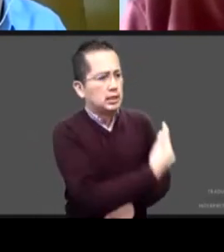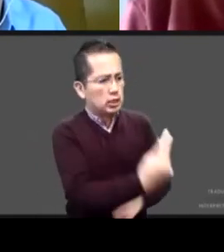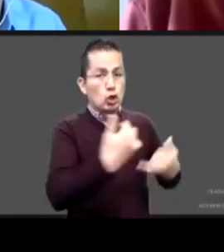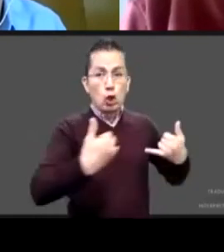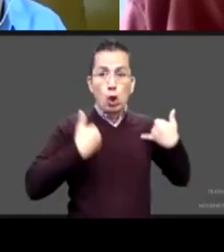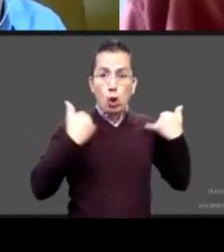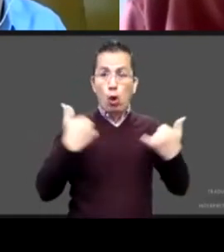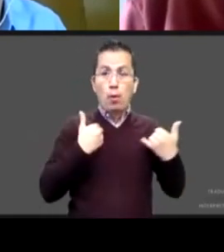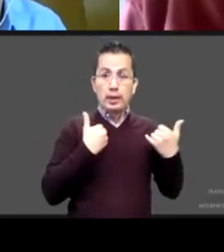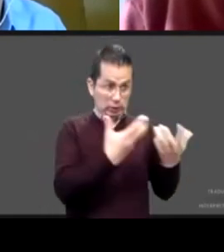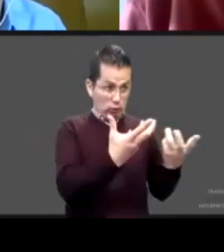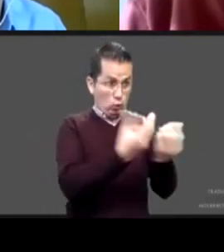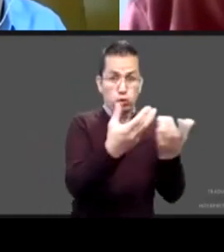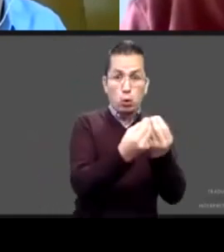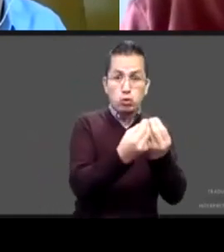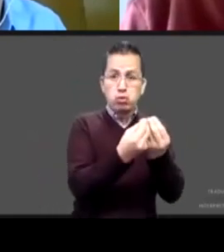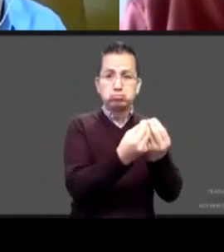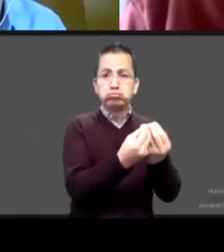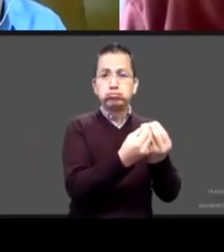el video,